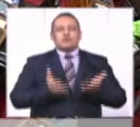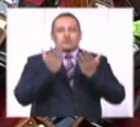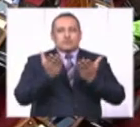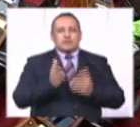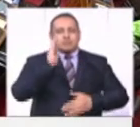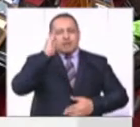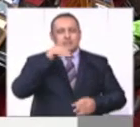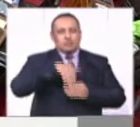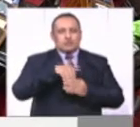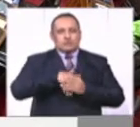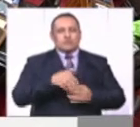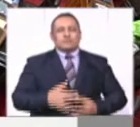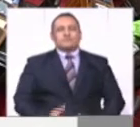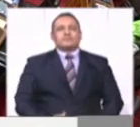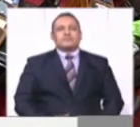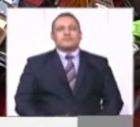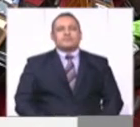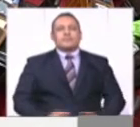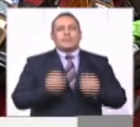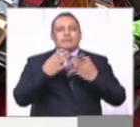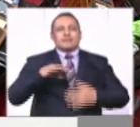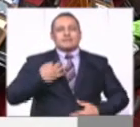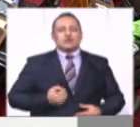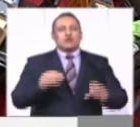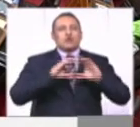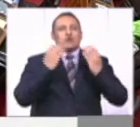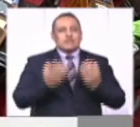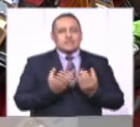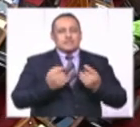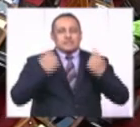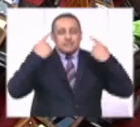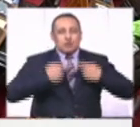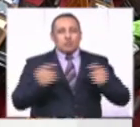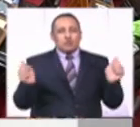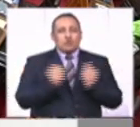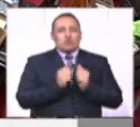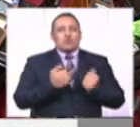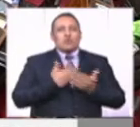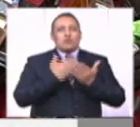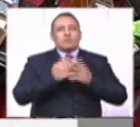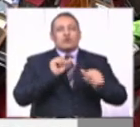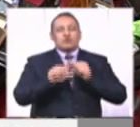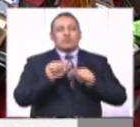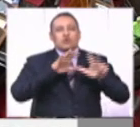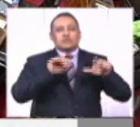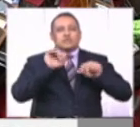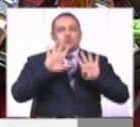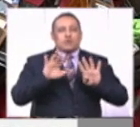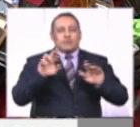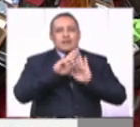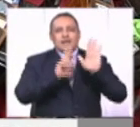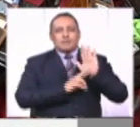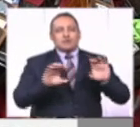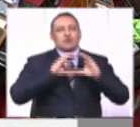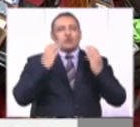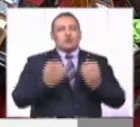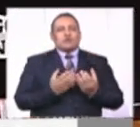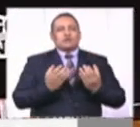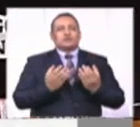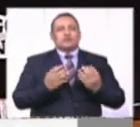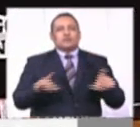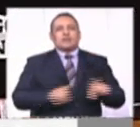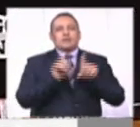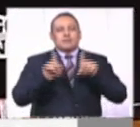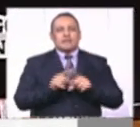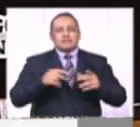usted someta a votación señores congresistas de conformidad con el artículo 89 del reglamento del Congreso